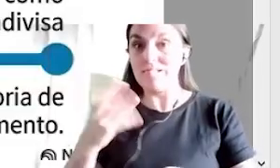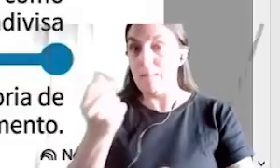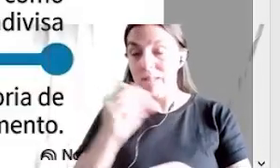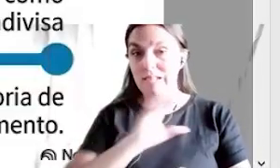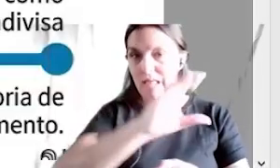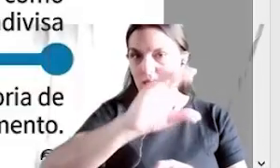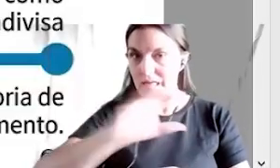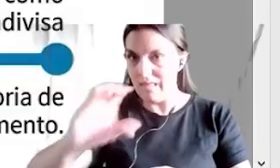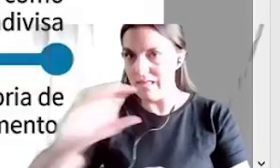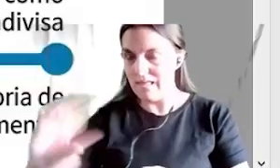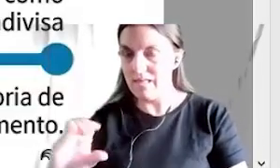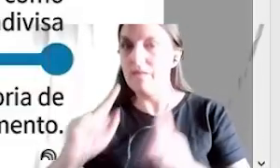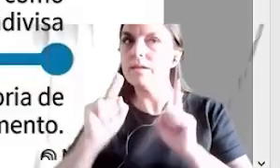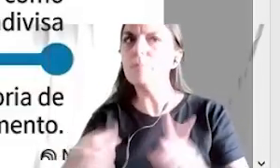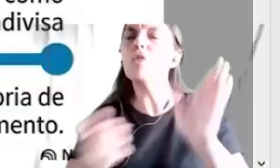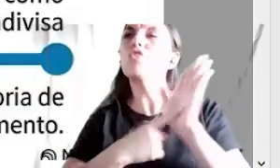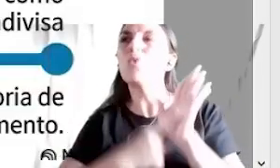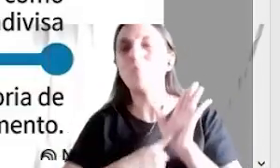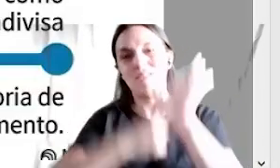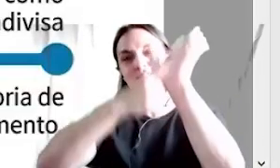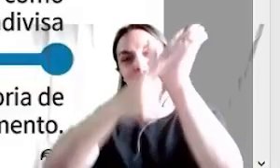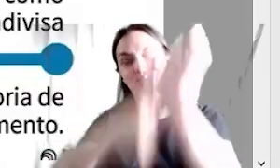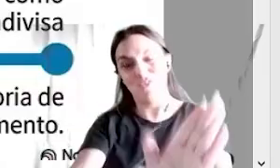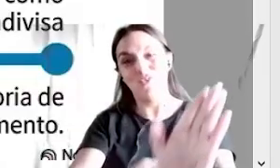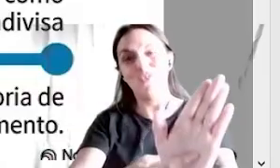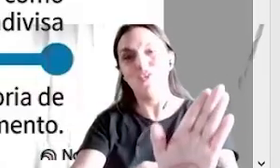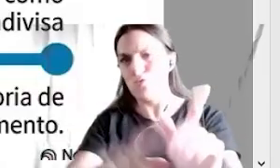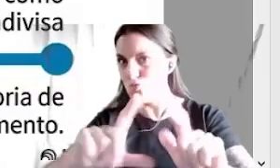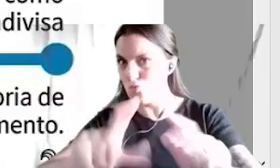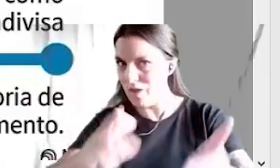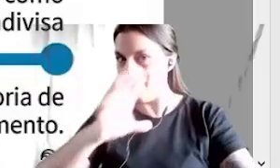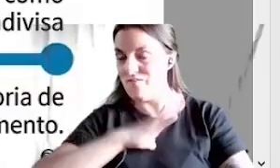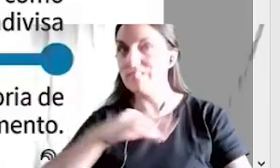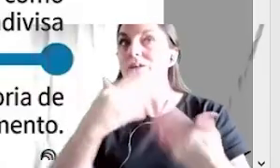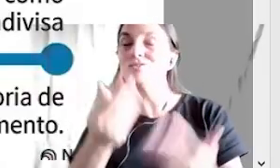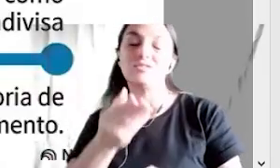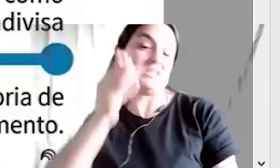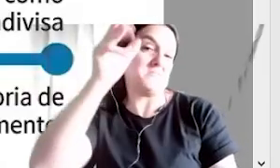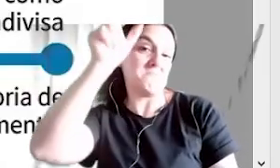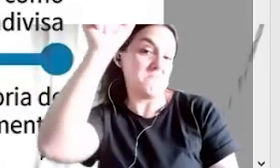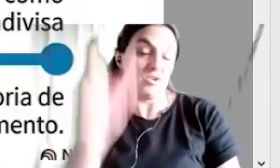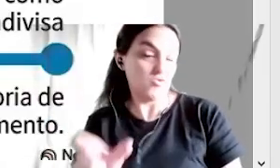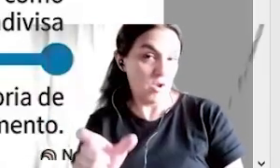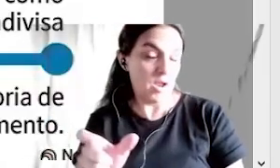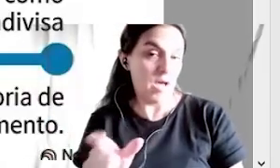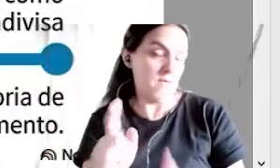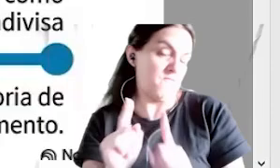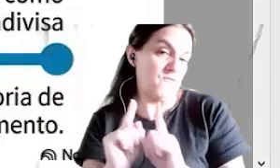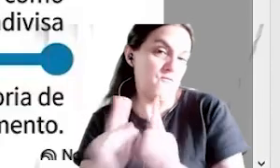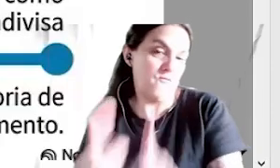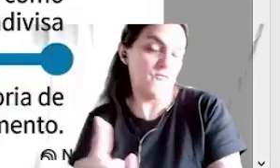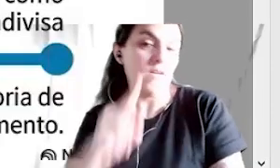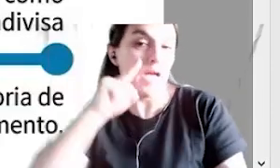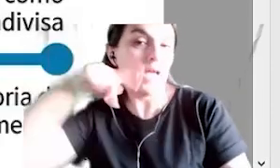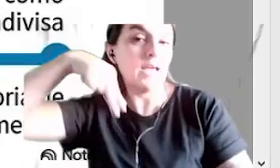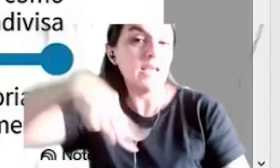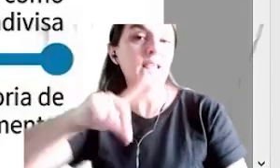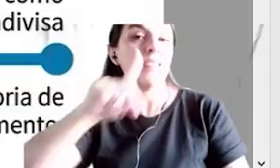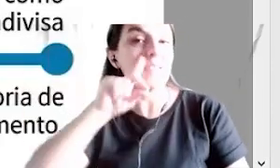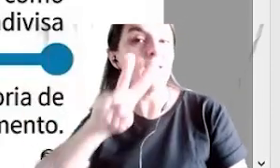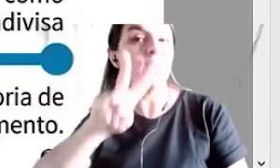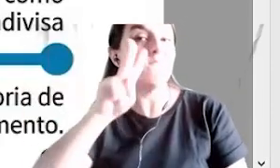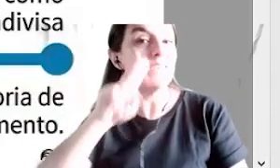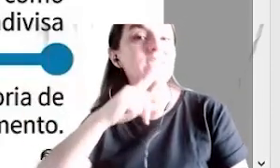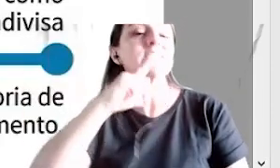no se presente el documento para el derecho tributario, la persona, el sujeto sigue siendo sucesión indivisa.